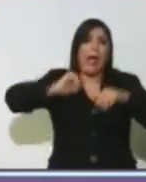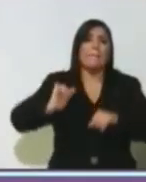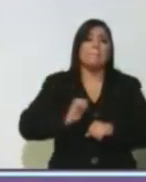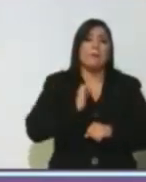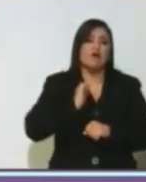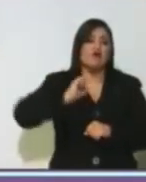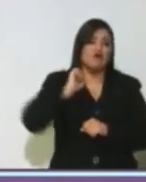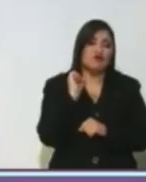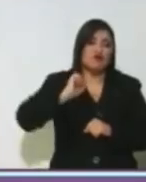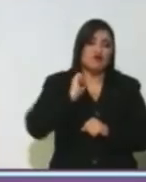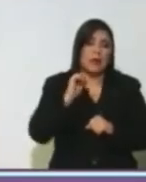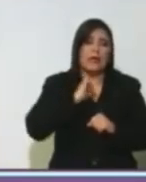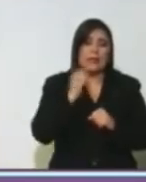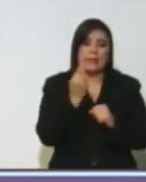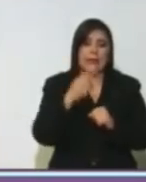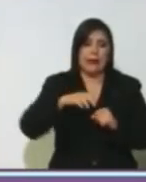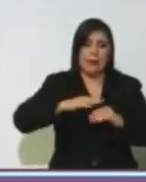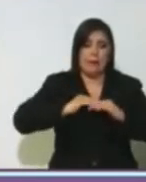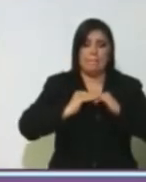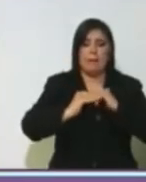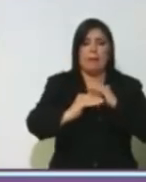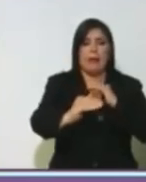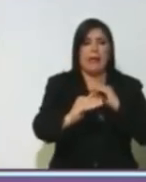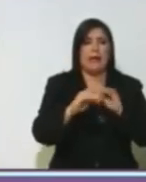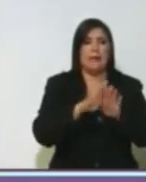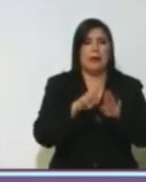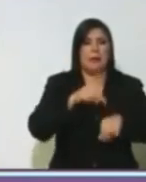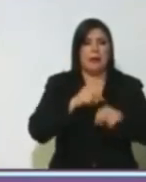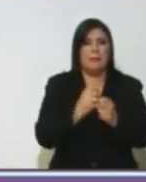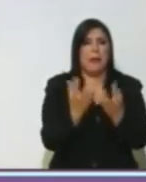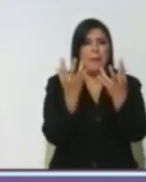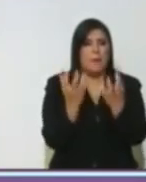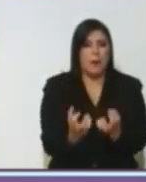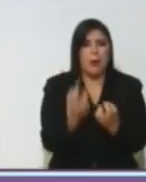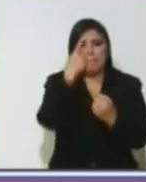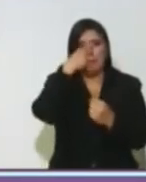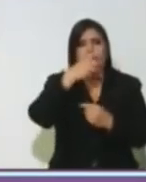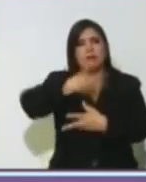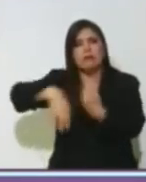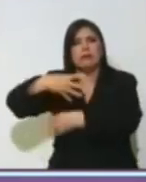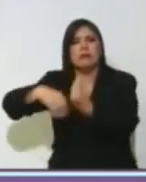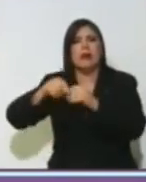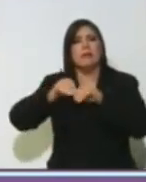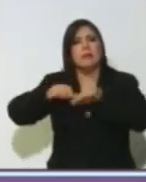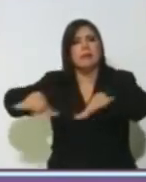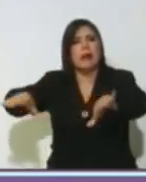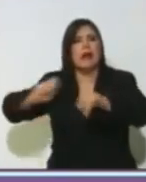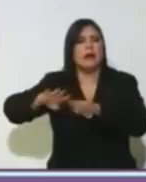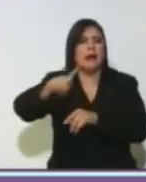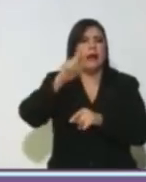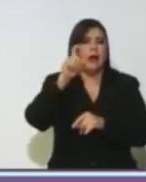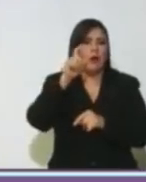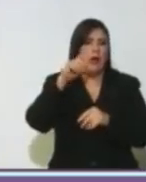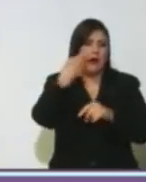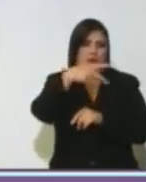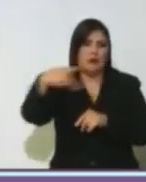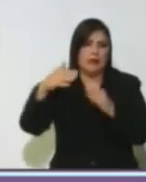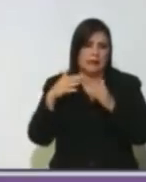utilizando el concreto permeable que hará llegar el agua hasta tu casa y eso te lo garantizo